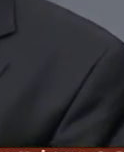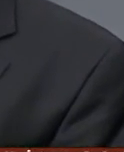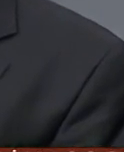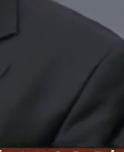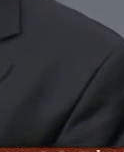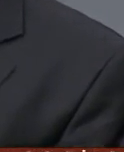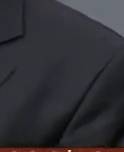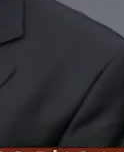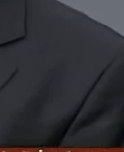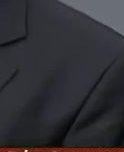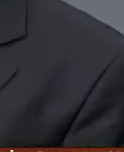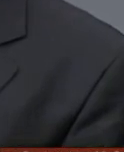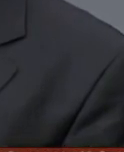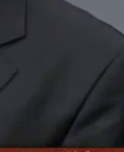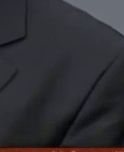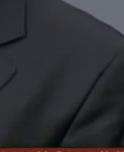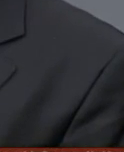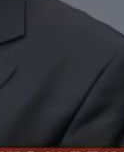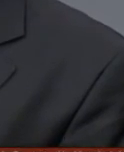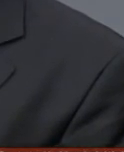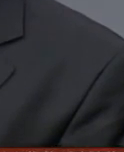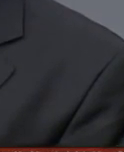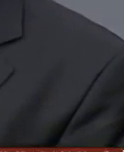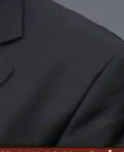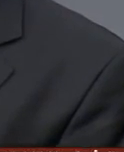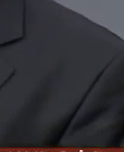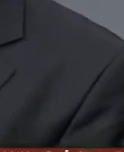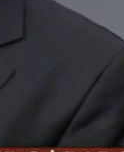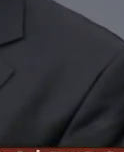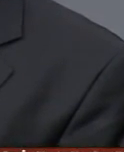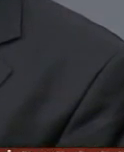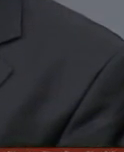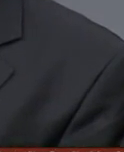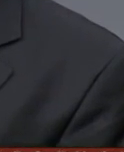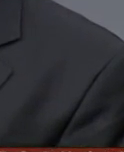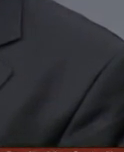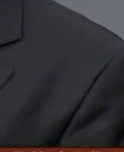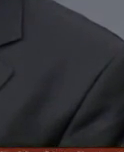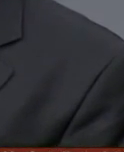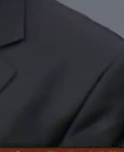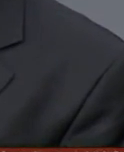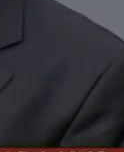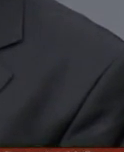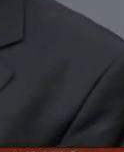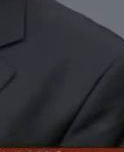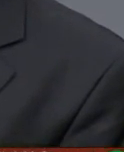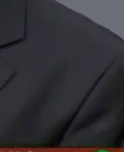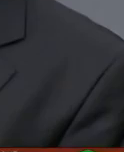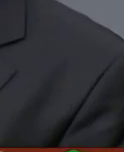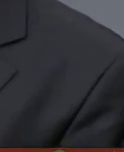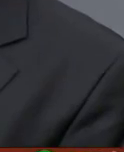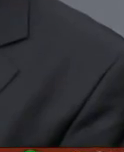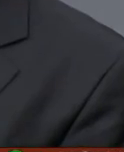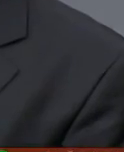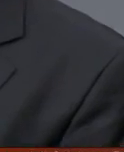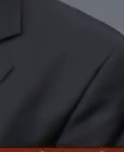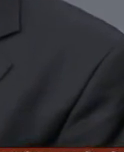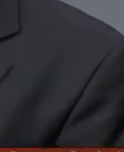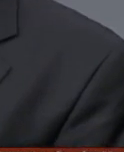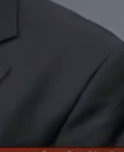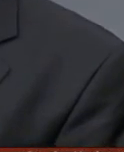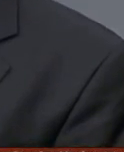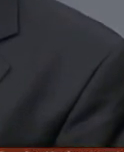En lo que sin duda es un acuerdo que se está cumpliendo, es un mandato que además está convenido como tal, con un tiempo